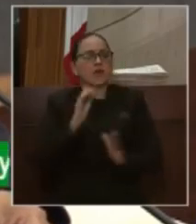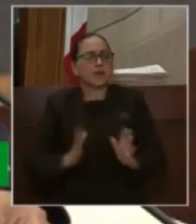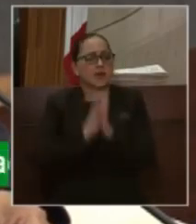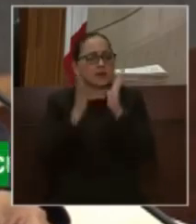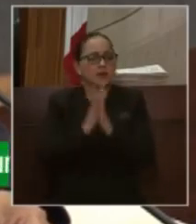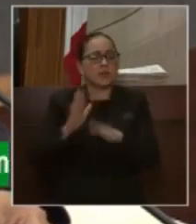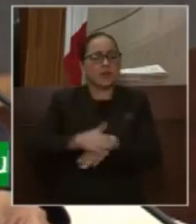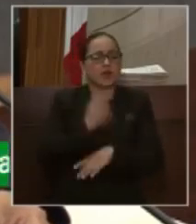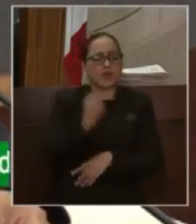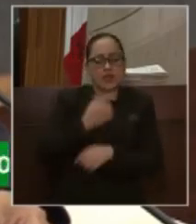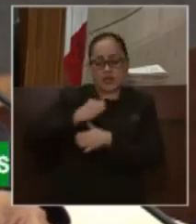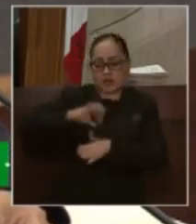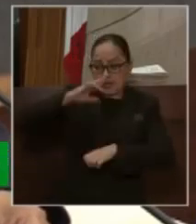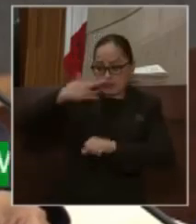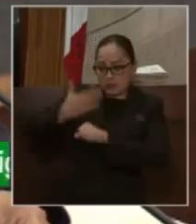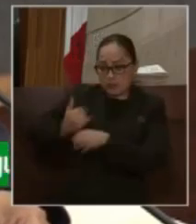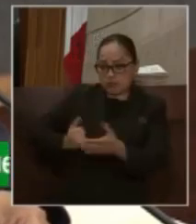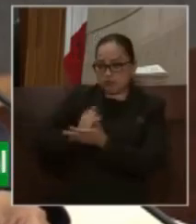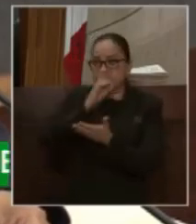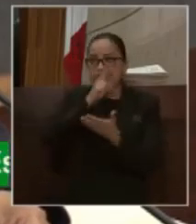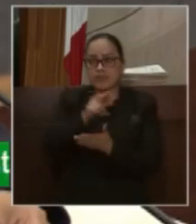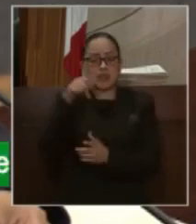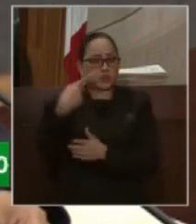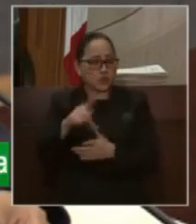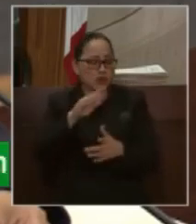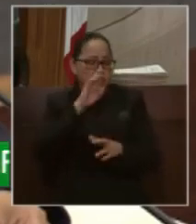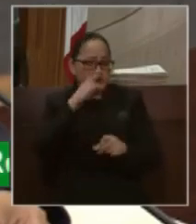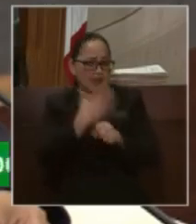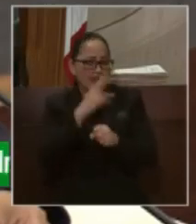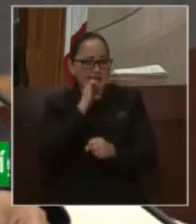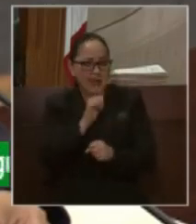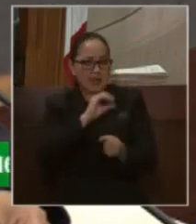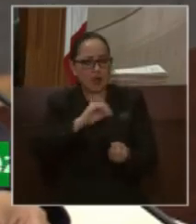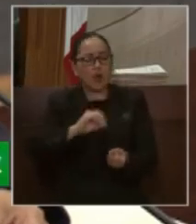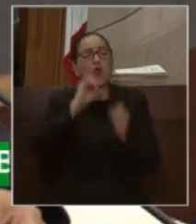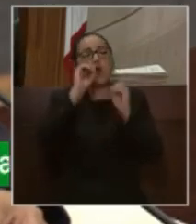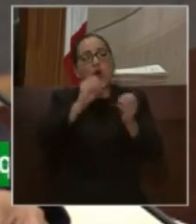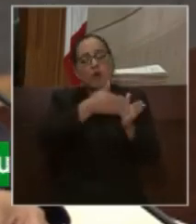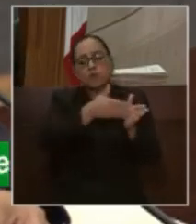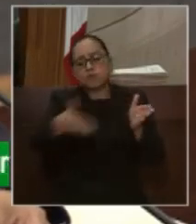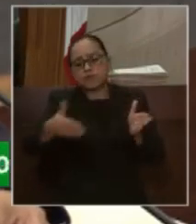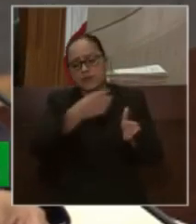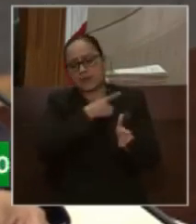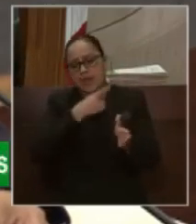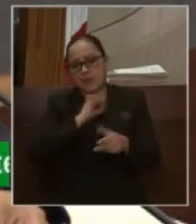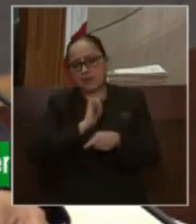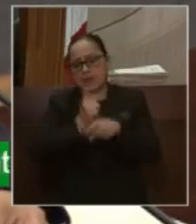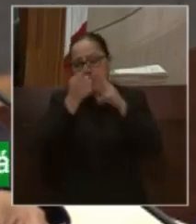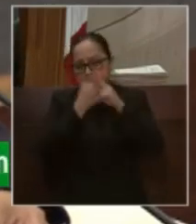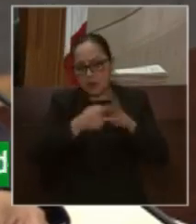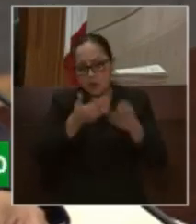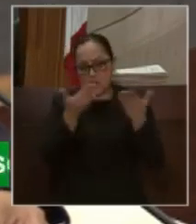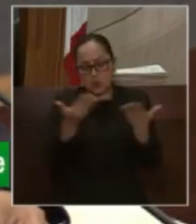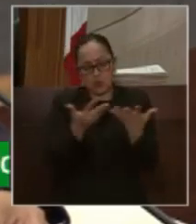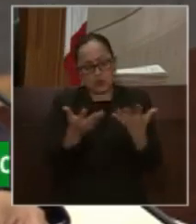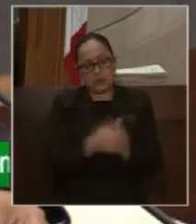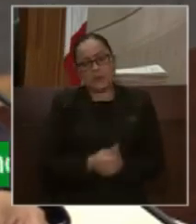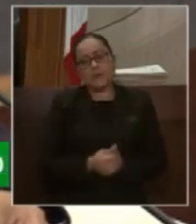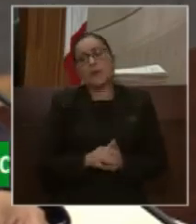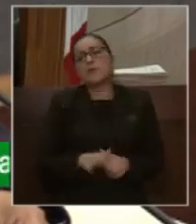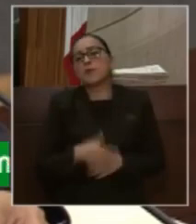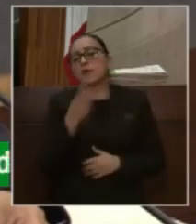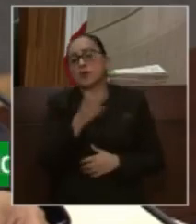en la incompetencia de la autoridad que los emitió, así como la temporalidad de su implementación. Lo anterior, ya que con independencia de